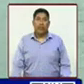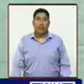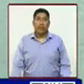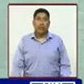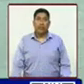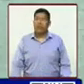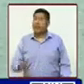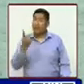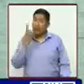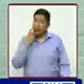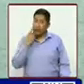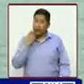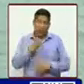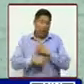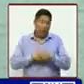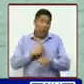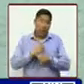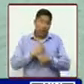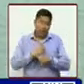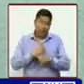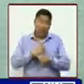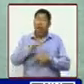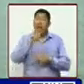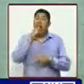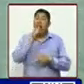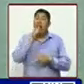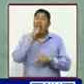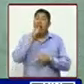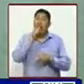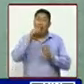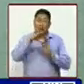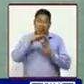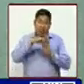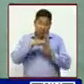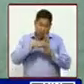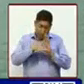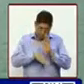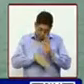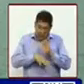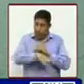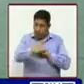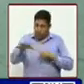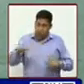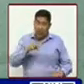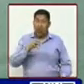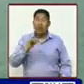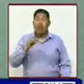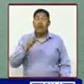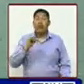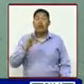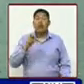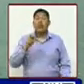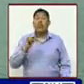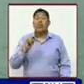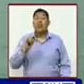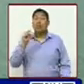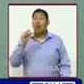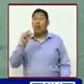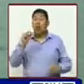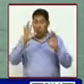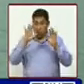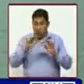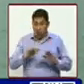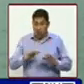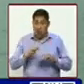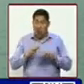Los últimos años ha descendido el ingreso de agua que se tiene justamente en la represa de Misicuni por la poca precipitación pluvial, además